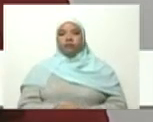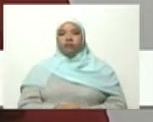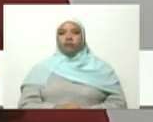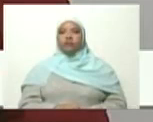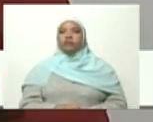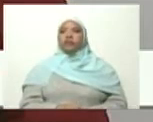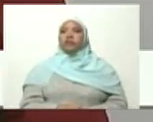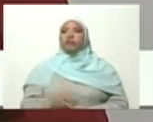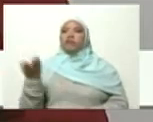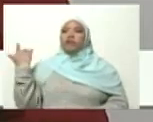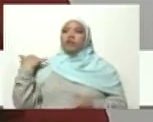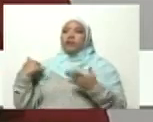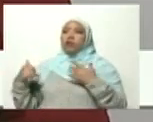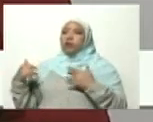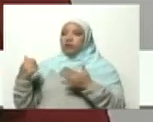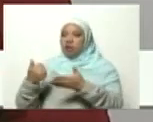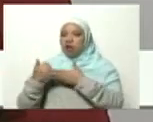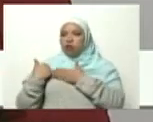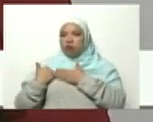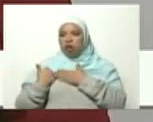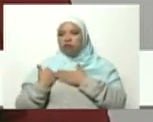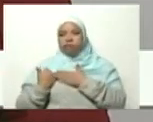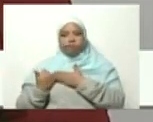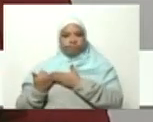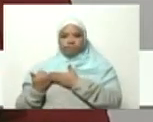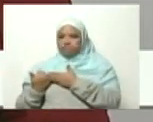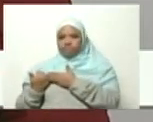Decían que ellos se iban a llevar eso para ayudarnos a nosotros.